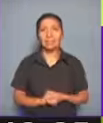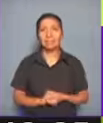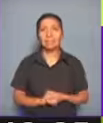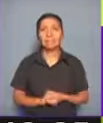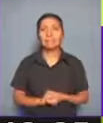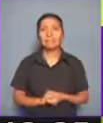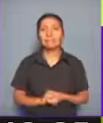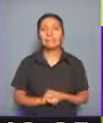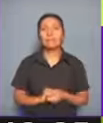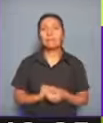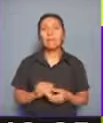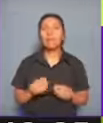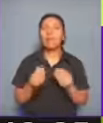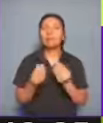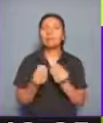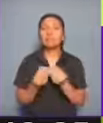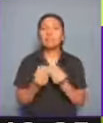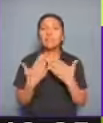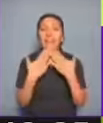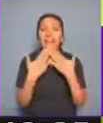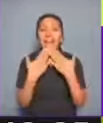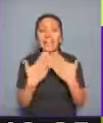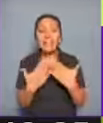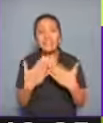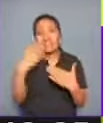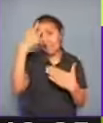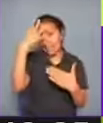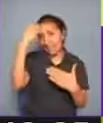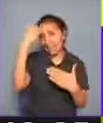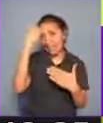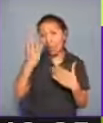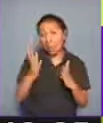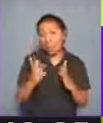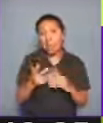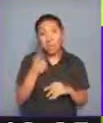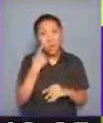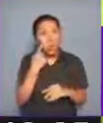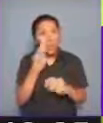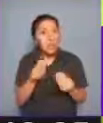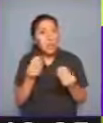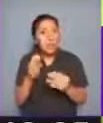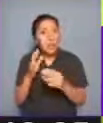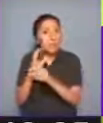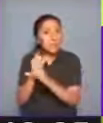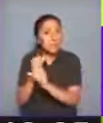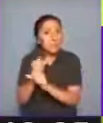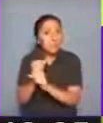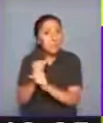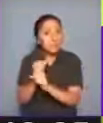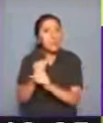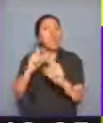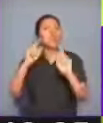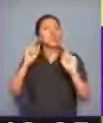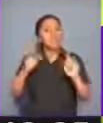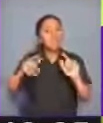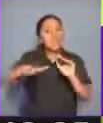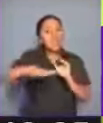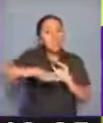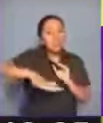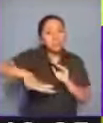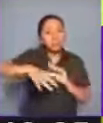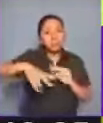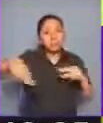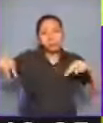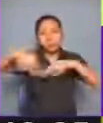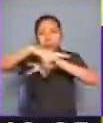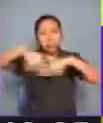caro Muchísimas gracias muy completo el informe para ver lo que está pasando ahora con el transporte y también con muy concurrida